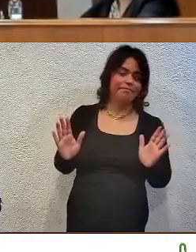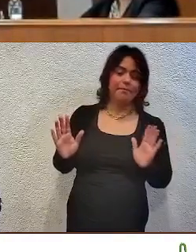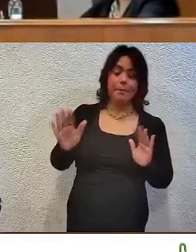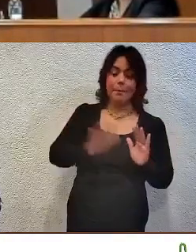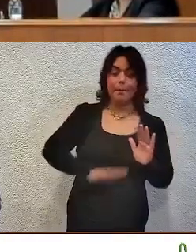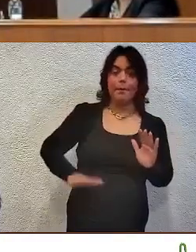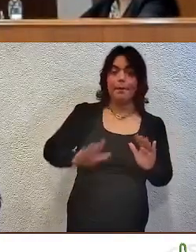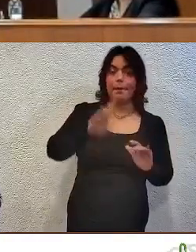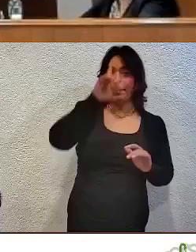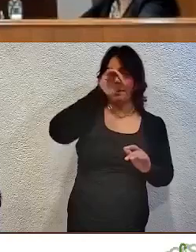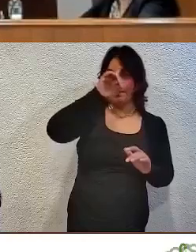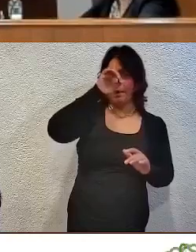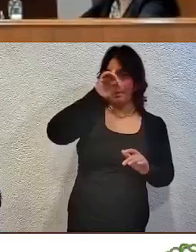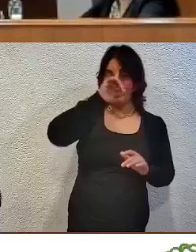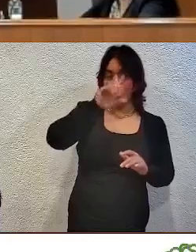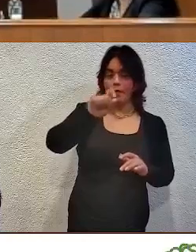27.